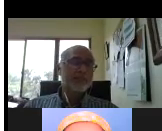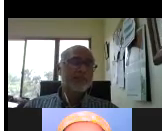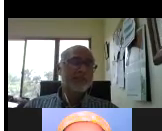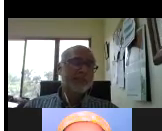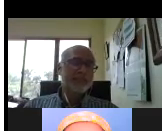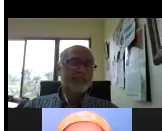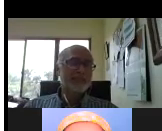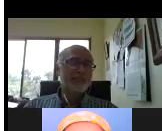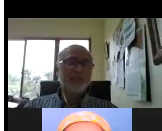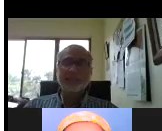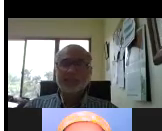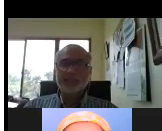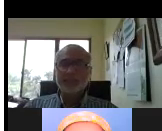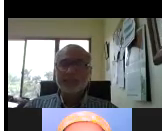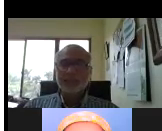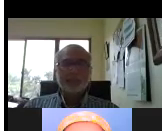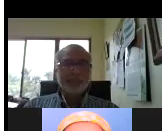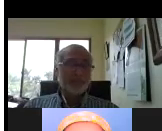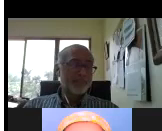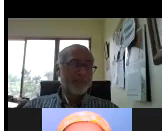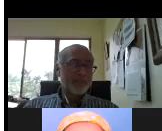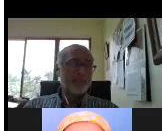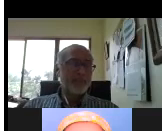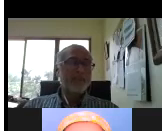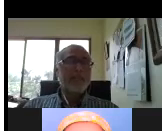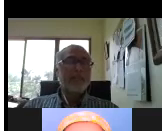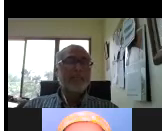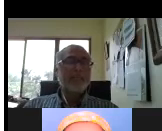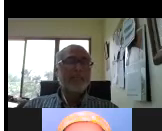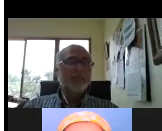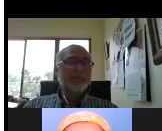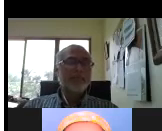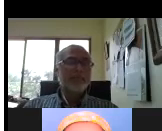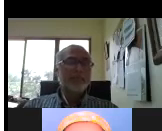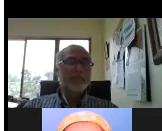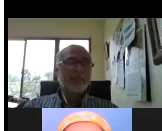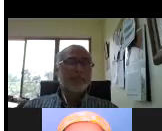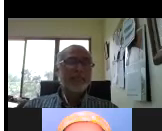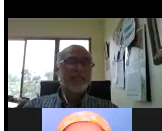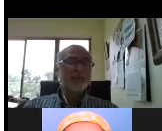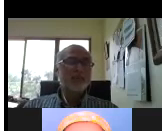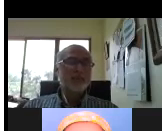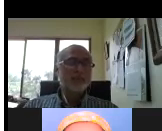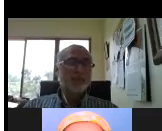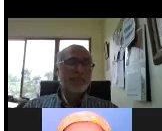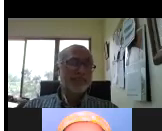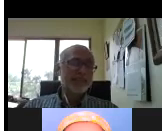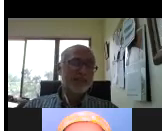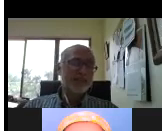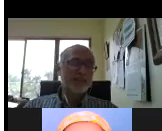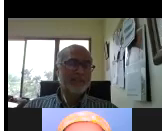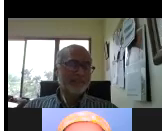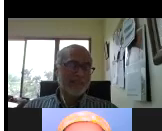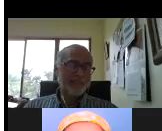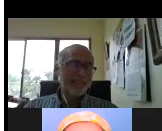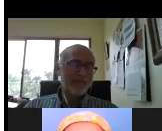por ejemplo, las estaciones para transporte. Cada línea son las carreteras, los puntos son las